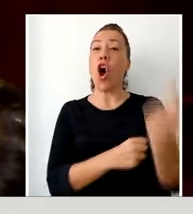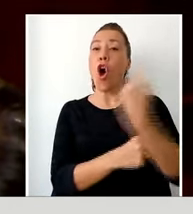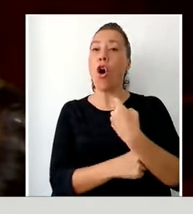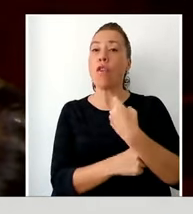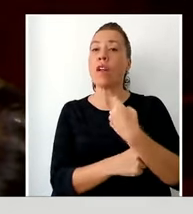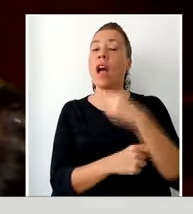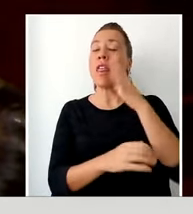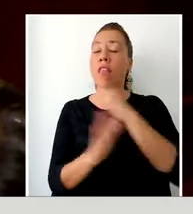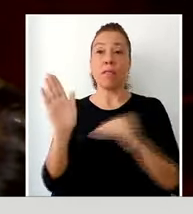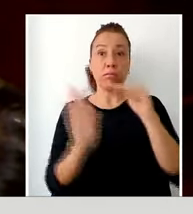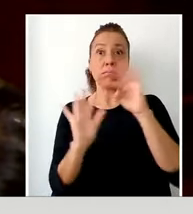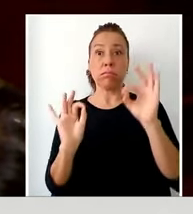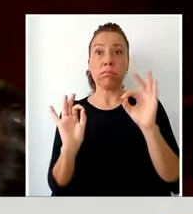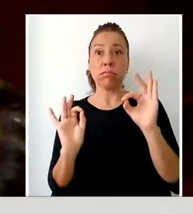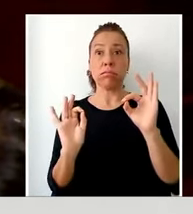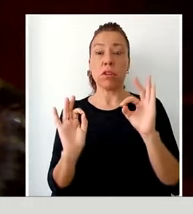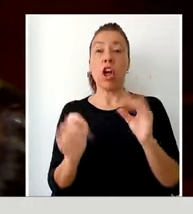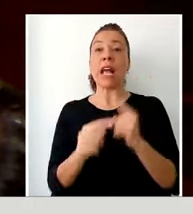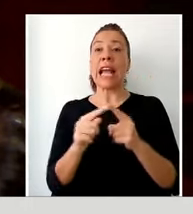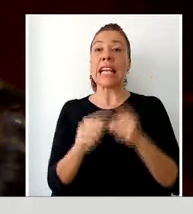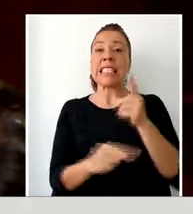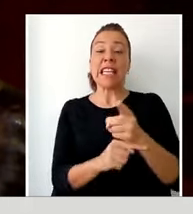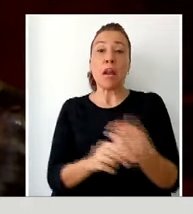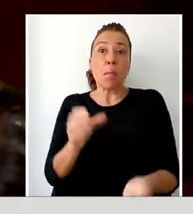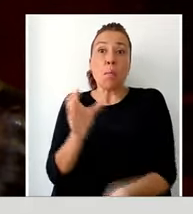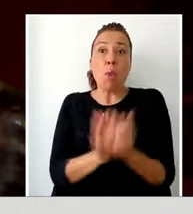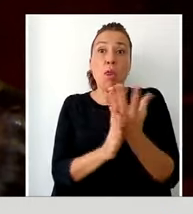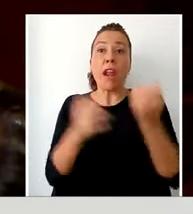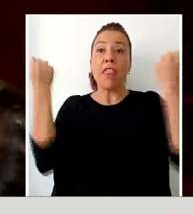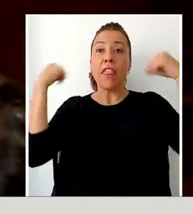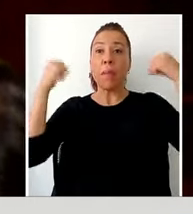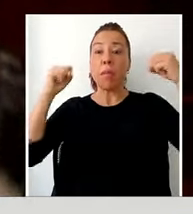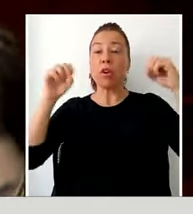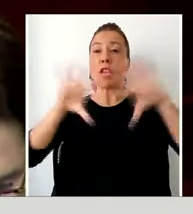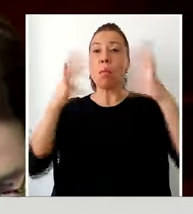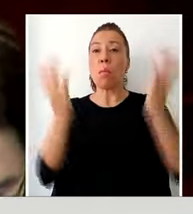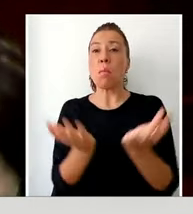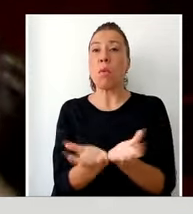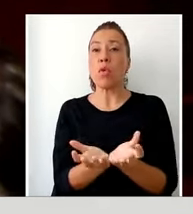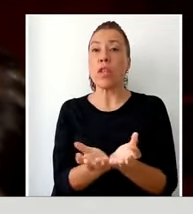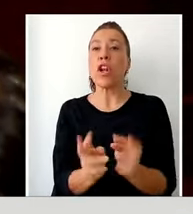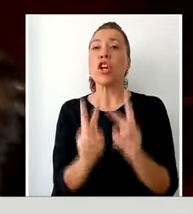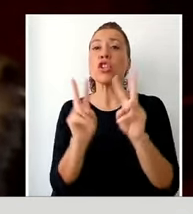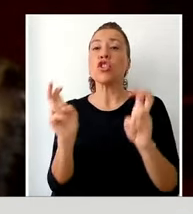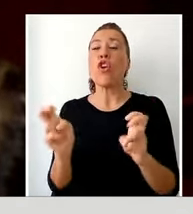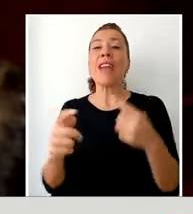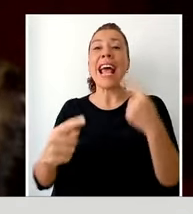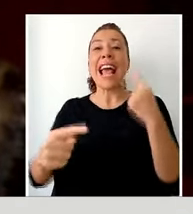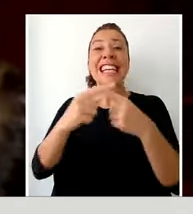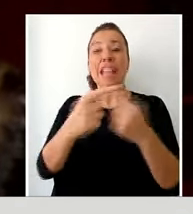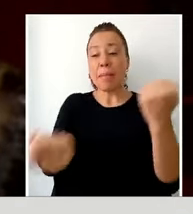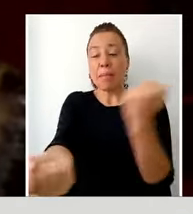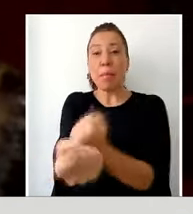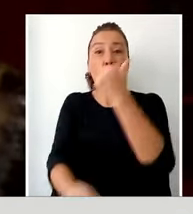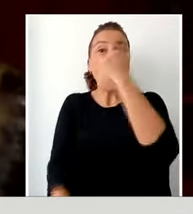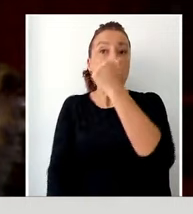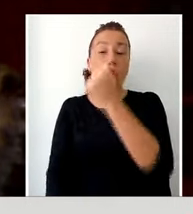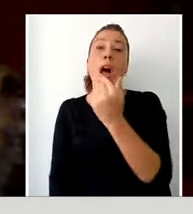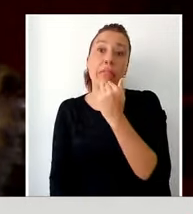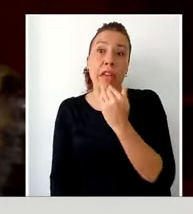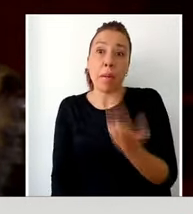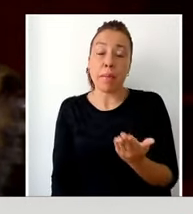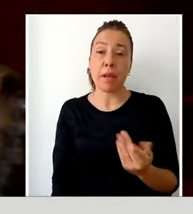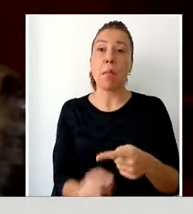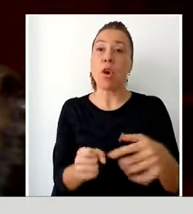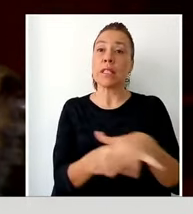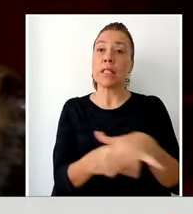de los estándares más adelantados del deporte mundial y en lo relativo al dopaje no es la excepción en el contexto de la